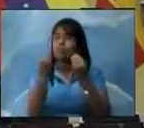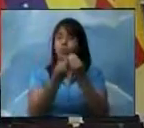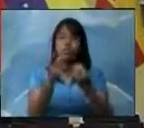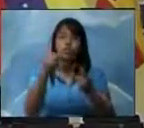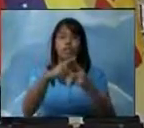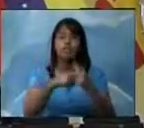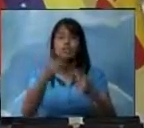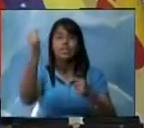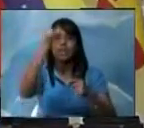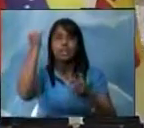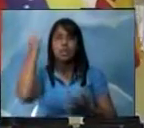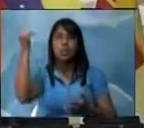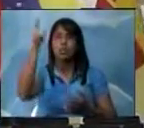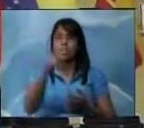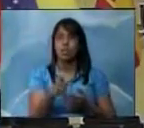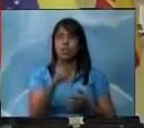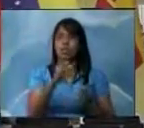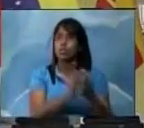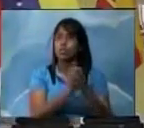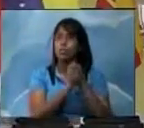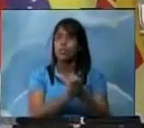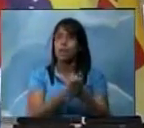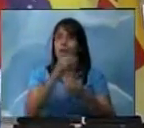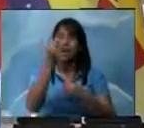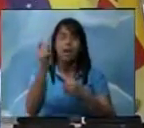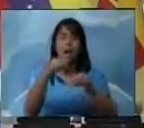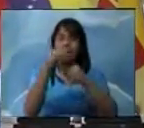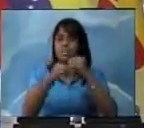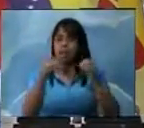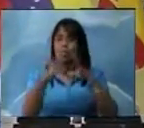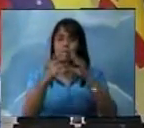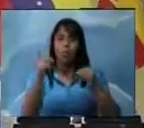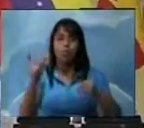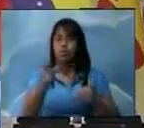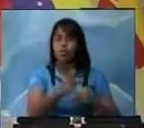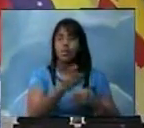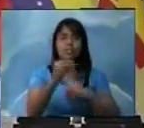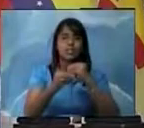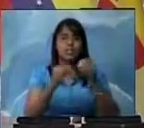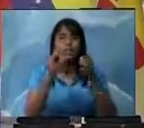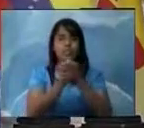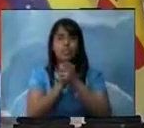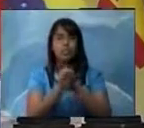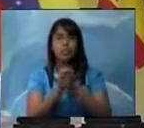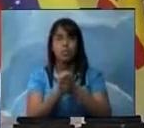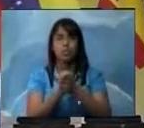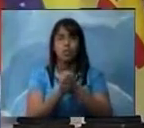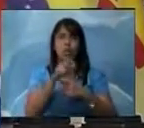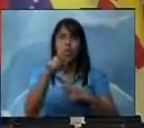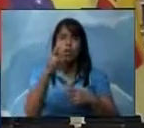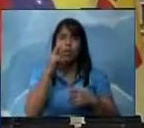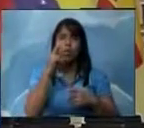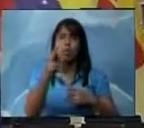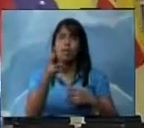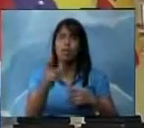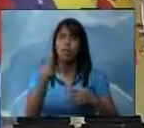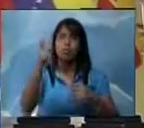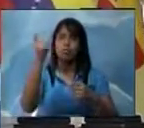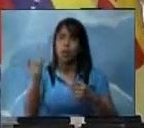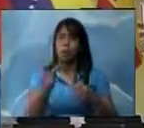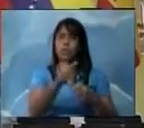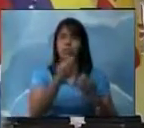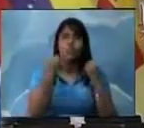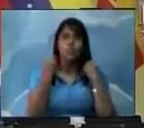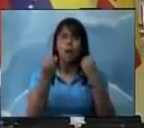Sus compañeros hacían todo lo que hacía Daniel. Ellos veían en Daniel una